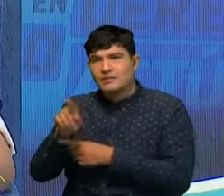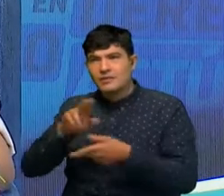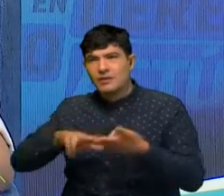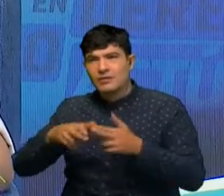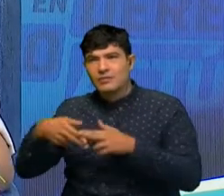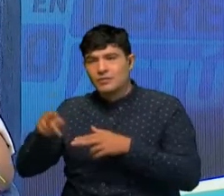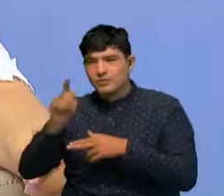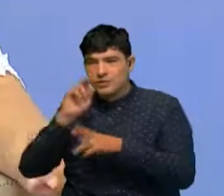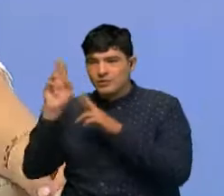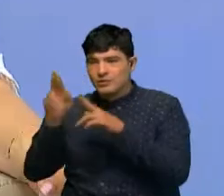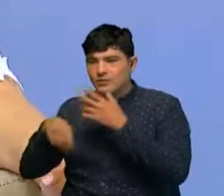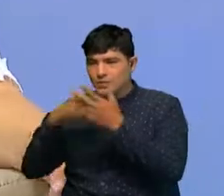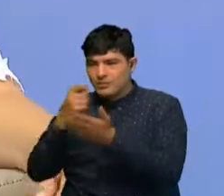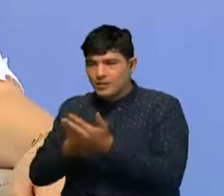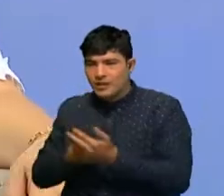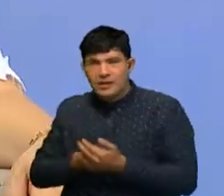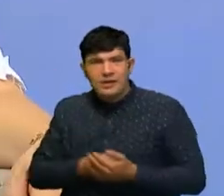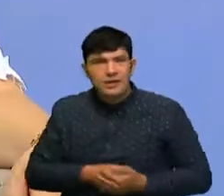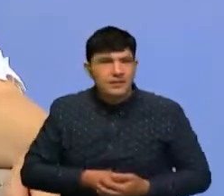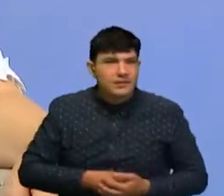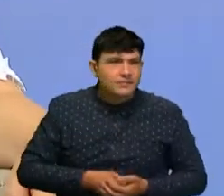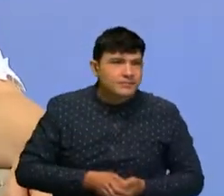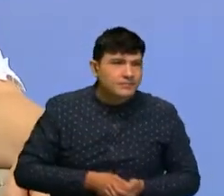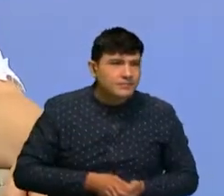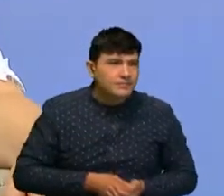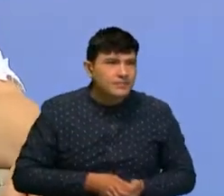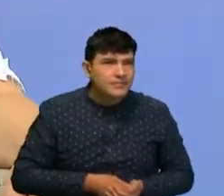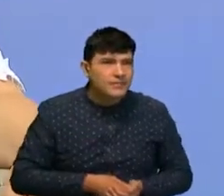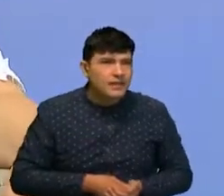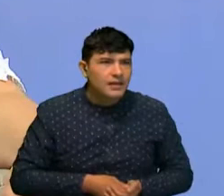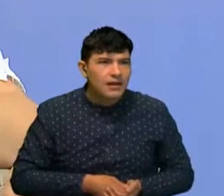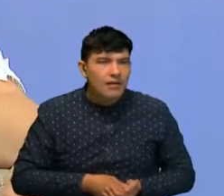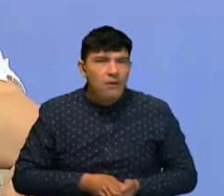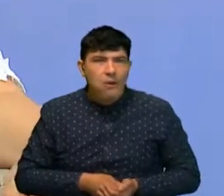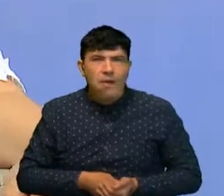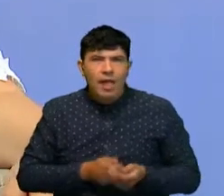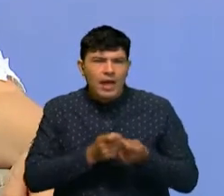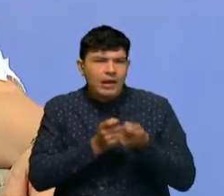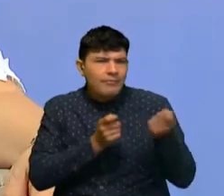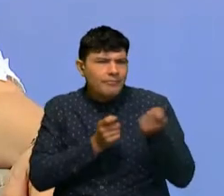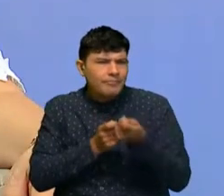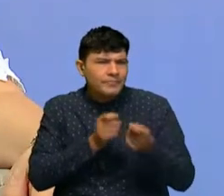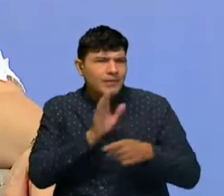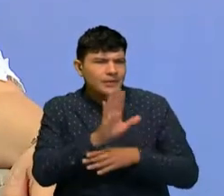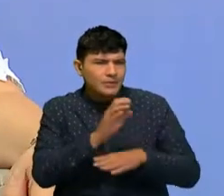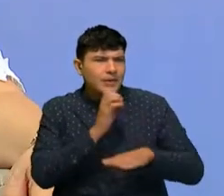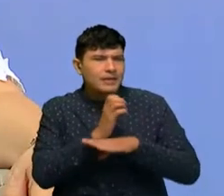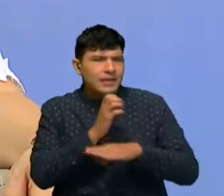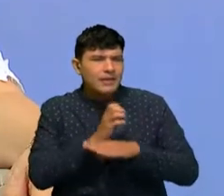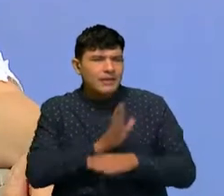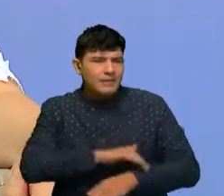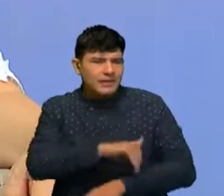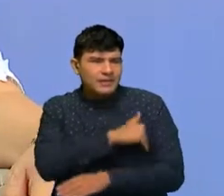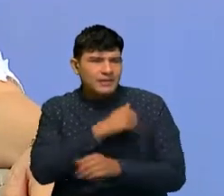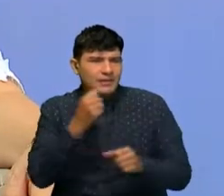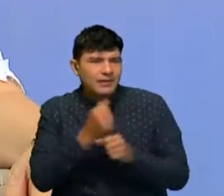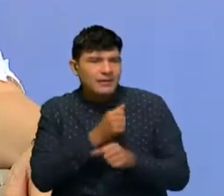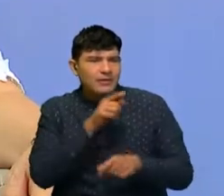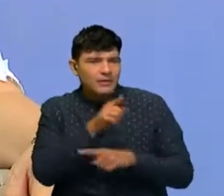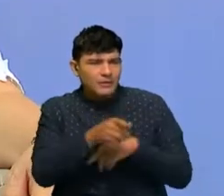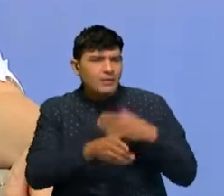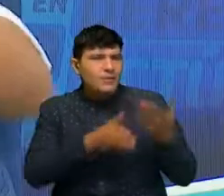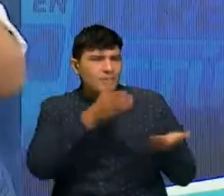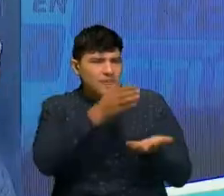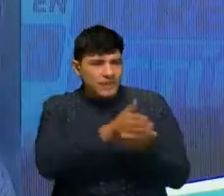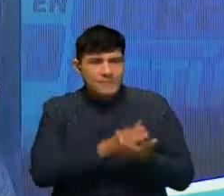su respectiva liquidación? No. ¿Qué debe hacer? ¿Qué debe hacer? Si por ahí cerquita hay una entidad del Ministerio de Trabajo, pues requerir al Bueno,